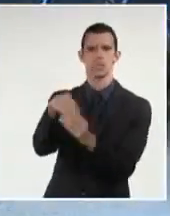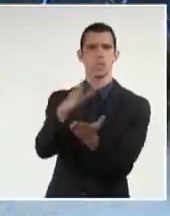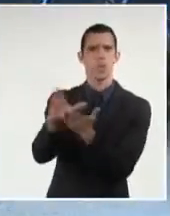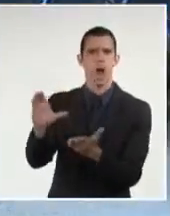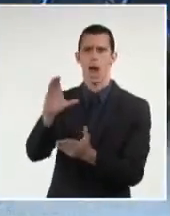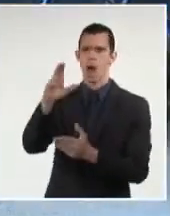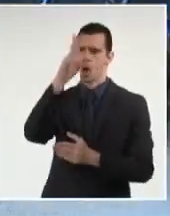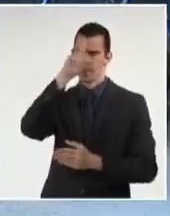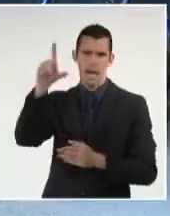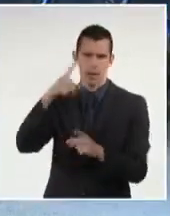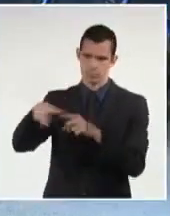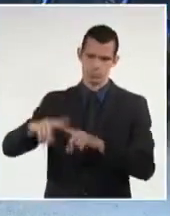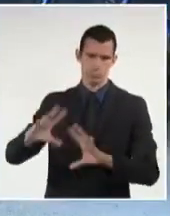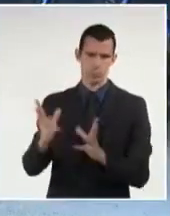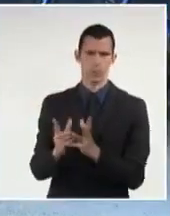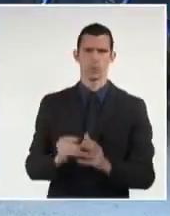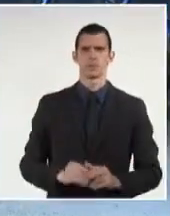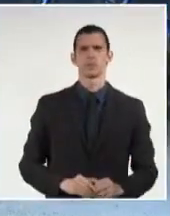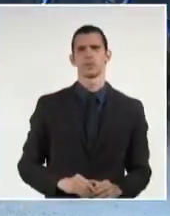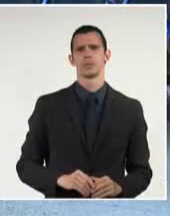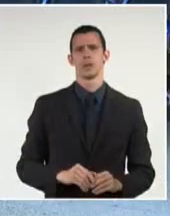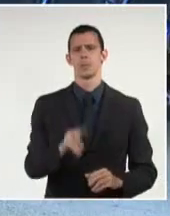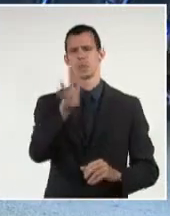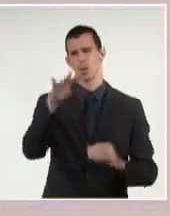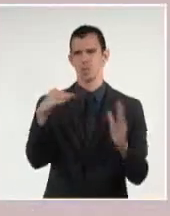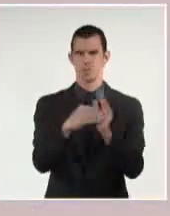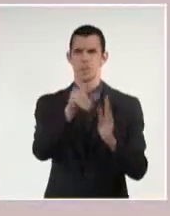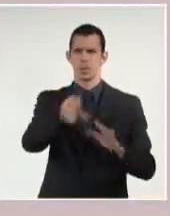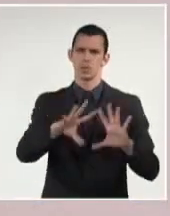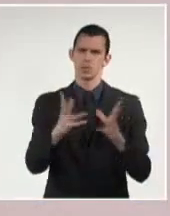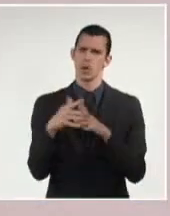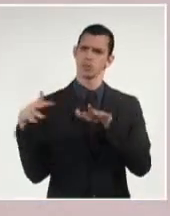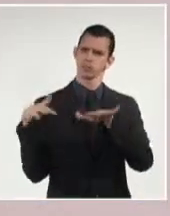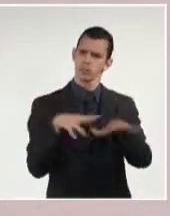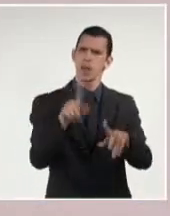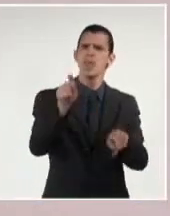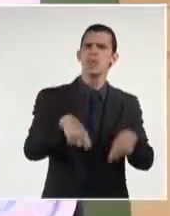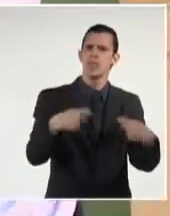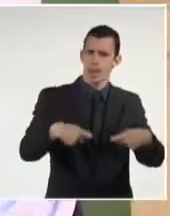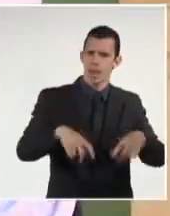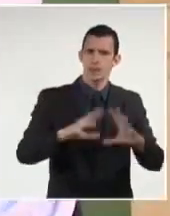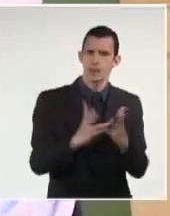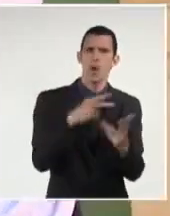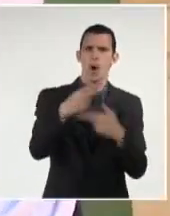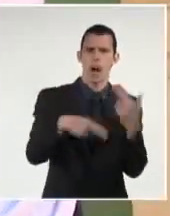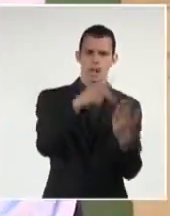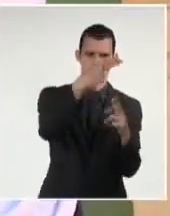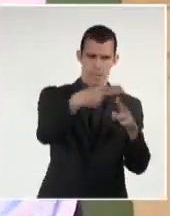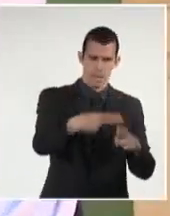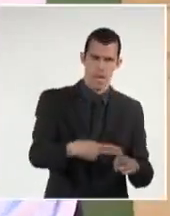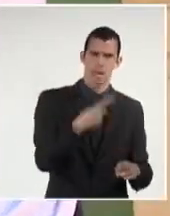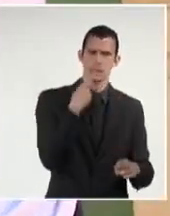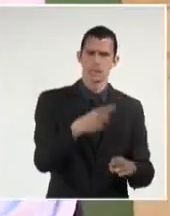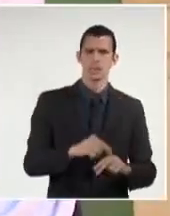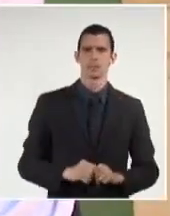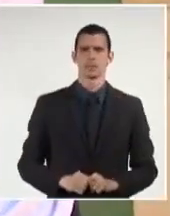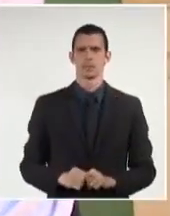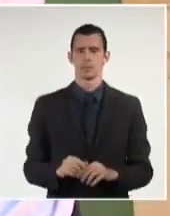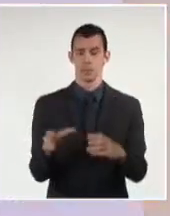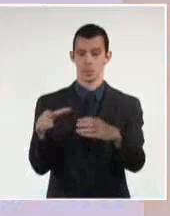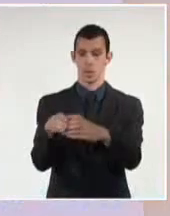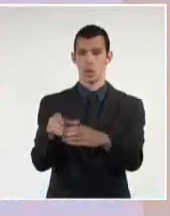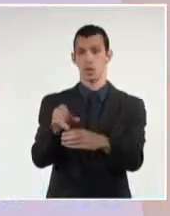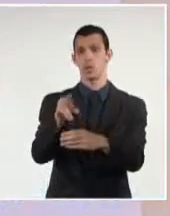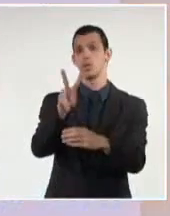764.000 electores estaban convocados a las urnas en esta jornada para elegir a los 38 diputados que integrarán la Asamblea Nacional del